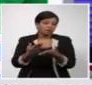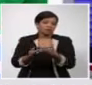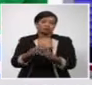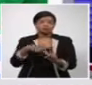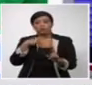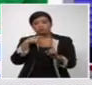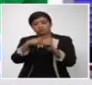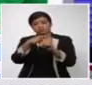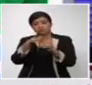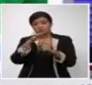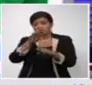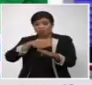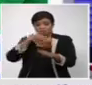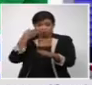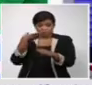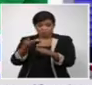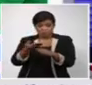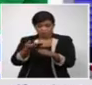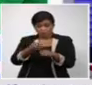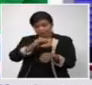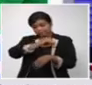y se remite al